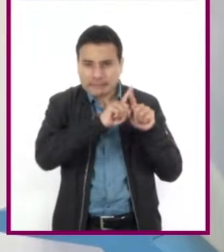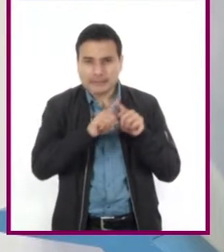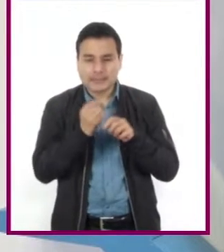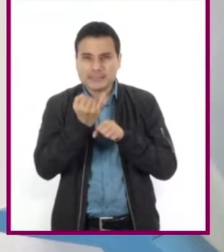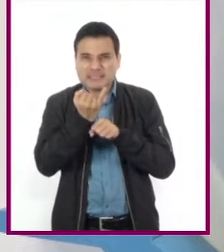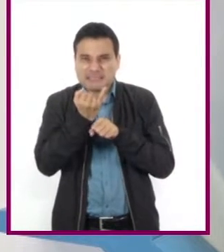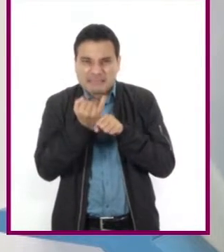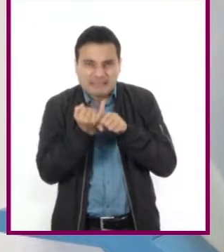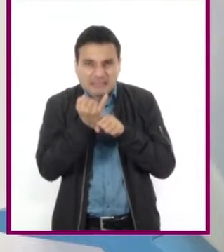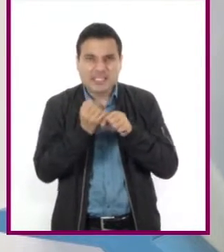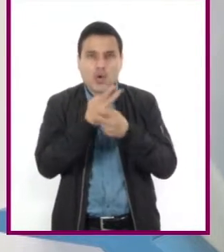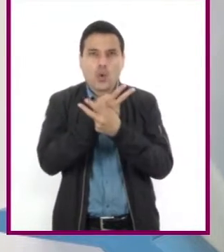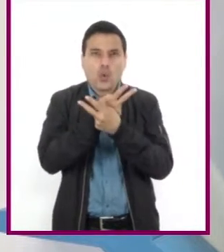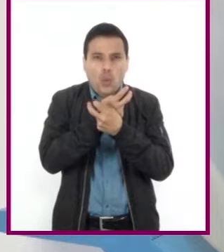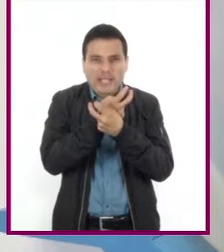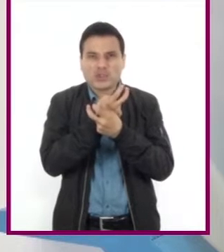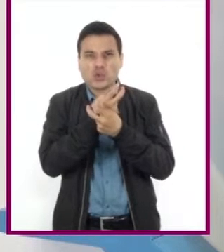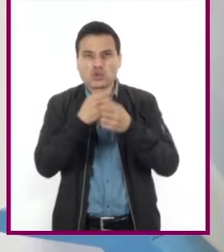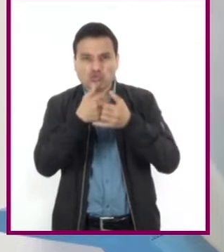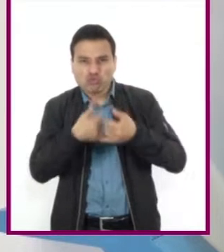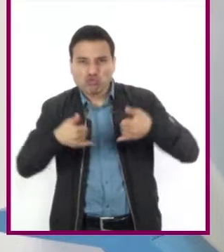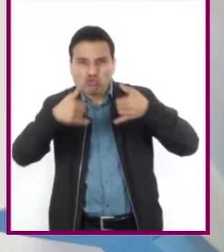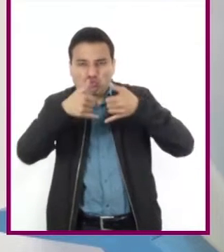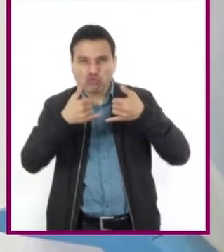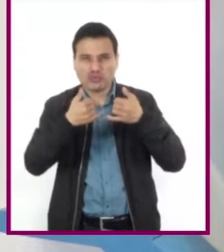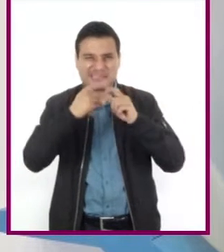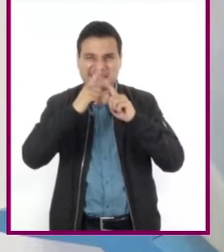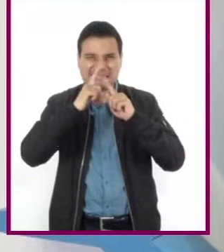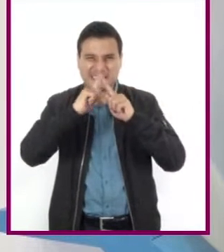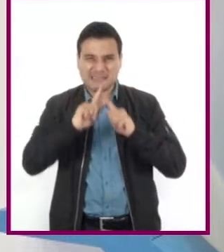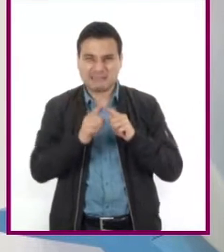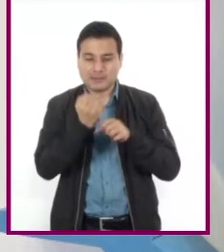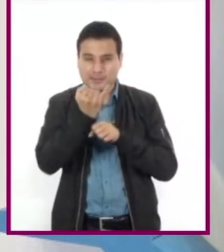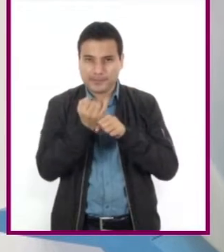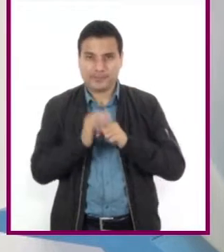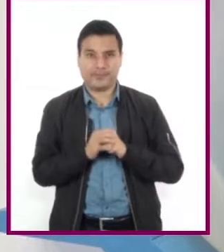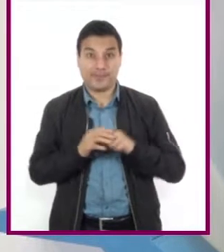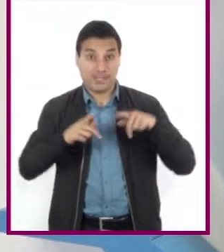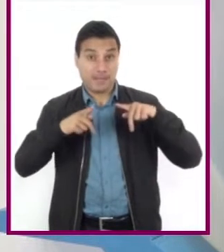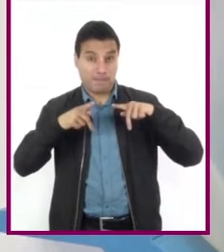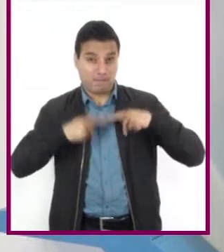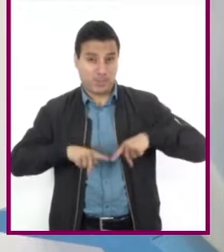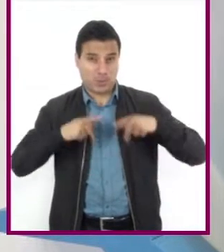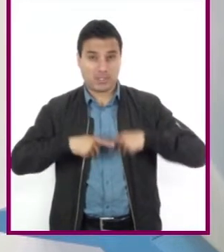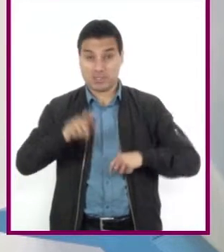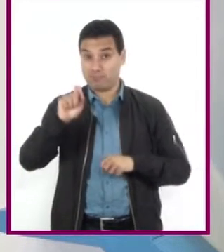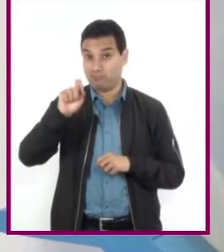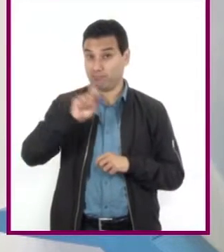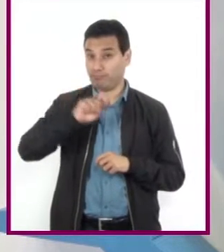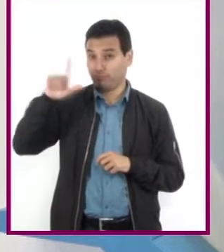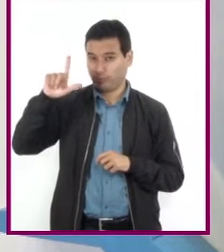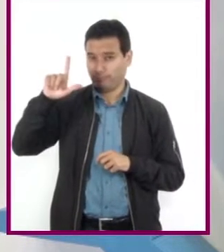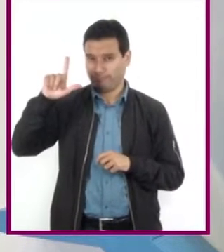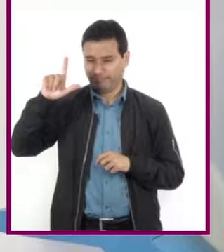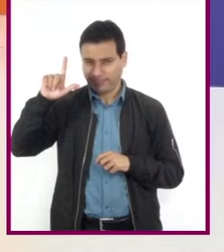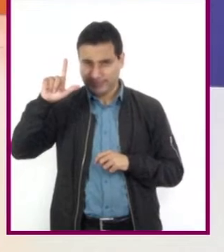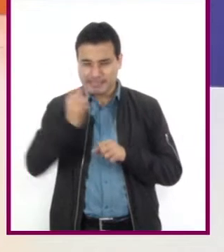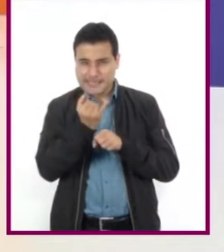restos e indicios. Por ello, la investigación arqueológica juega un papel primordial para conocer el pasado más remoto.